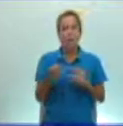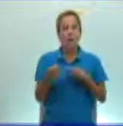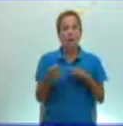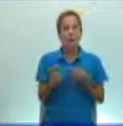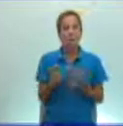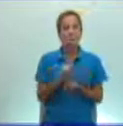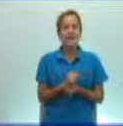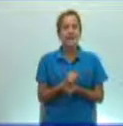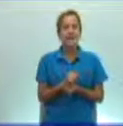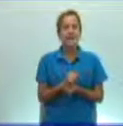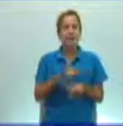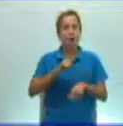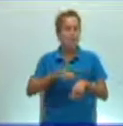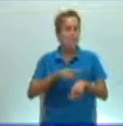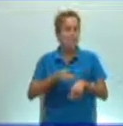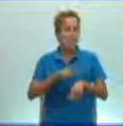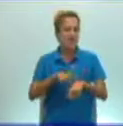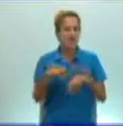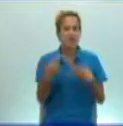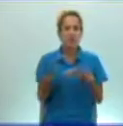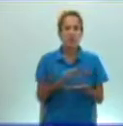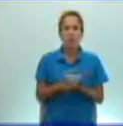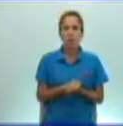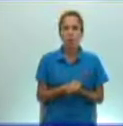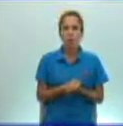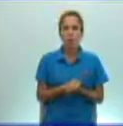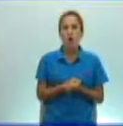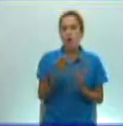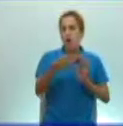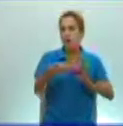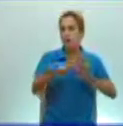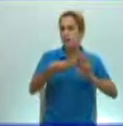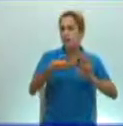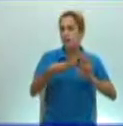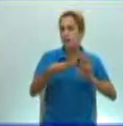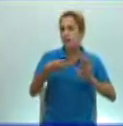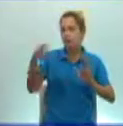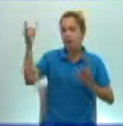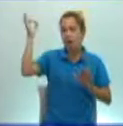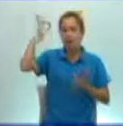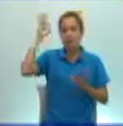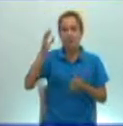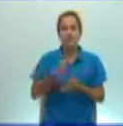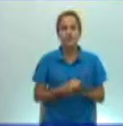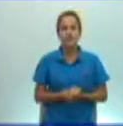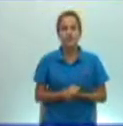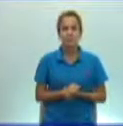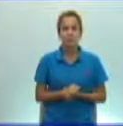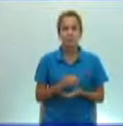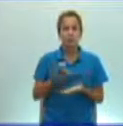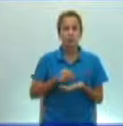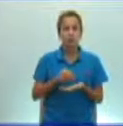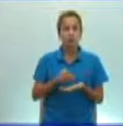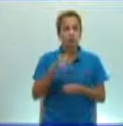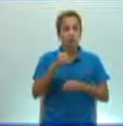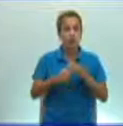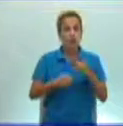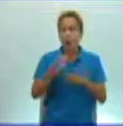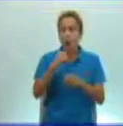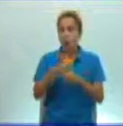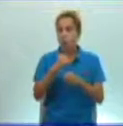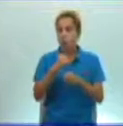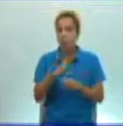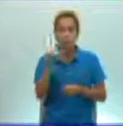próximos minutos dedicados a nuestra asignatura Lengua Española, donde el uso oportuno del